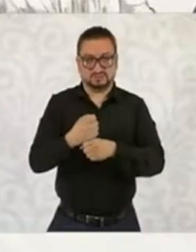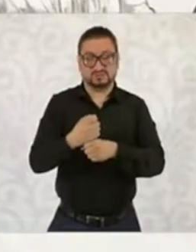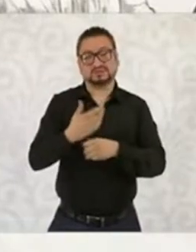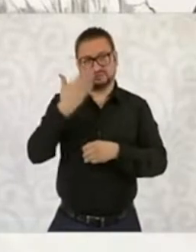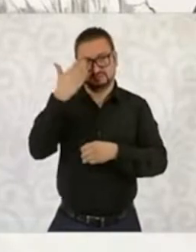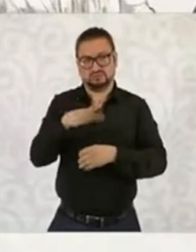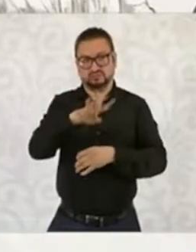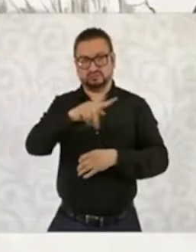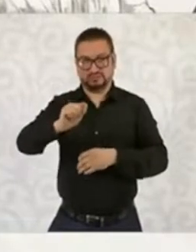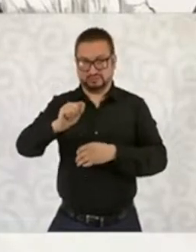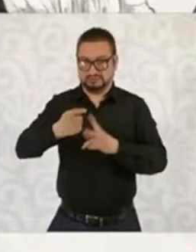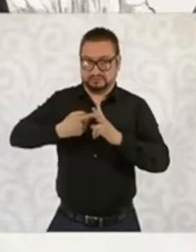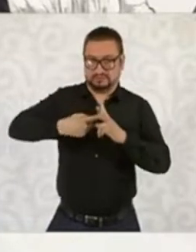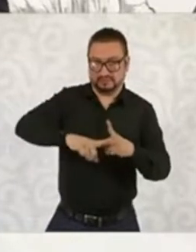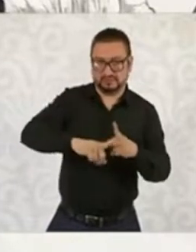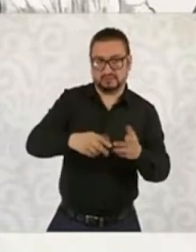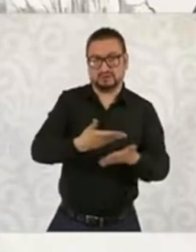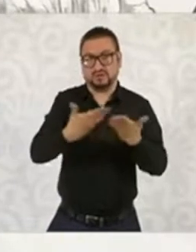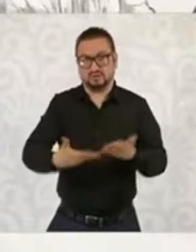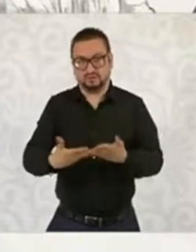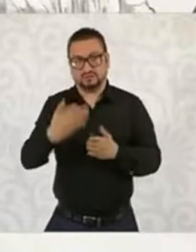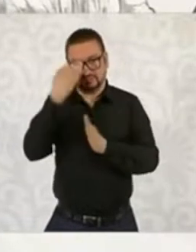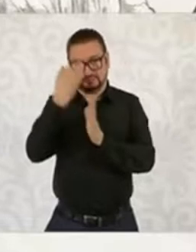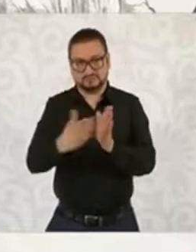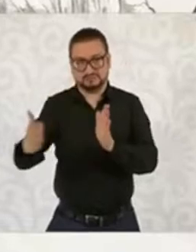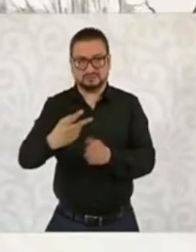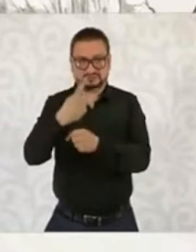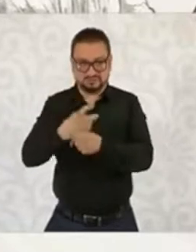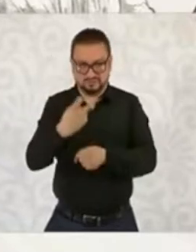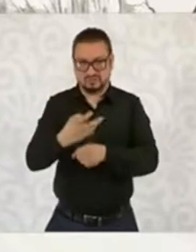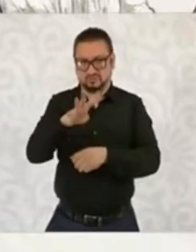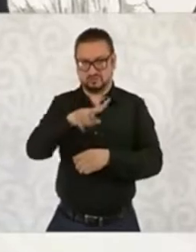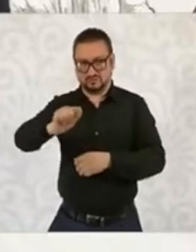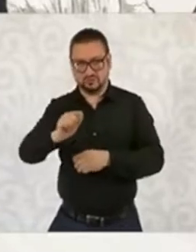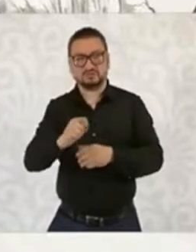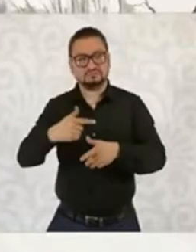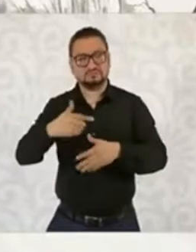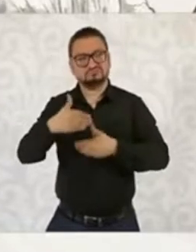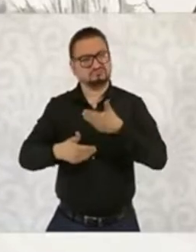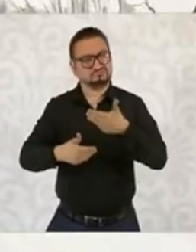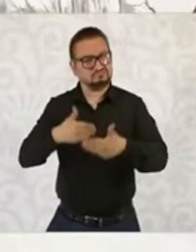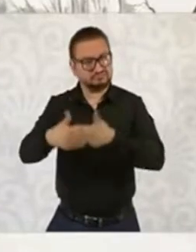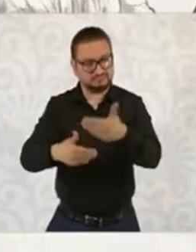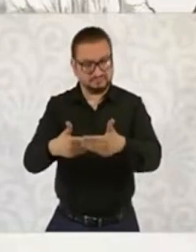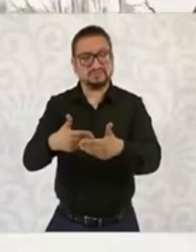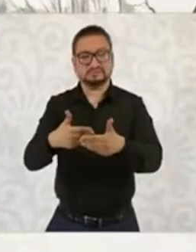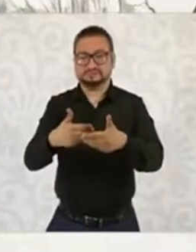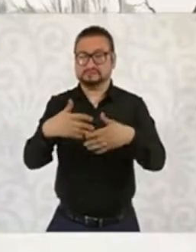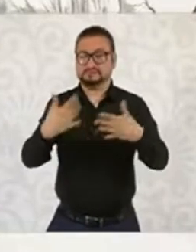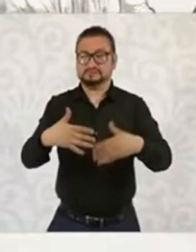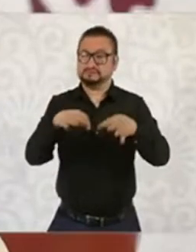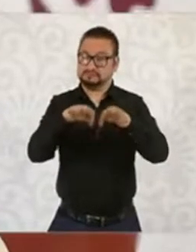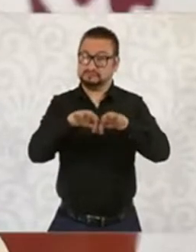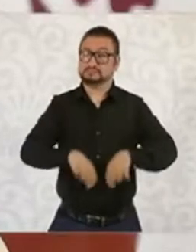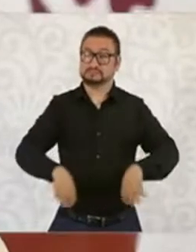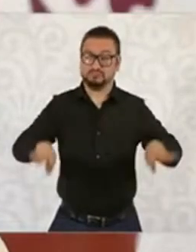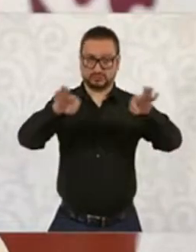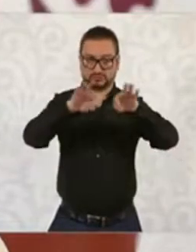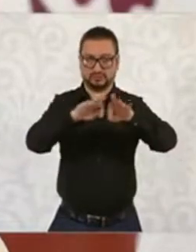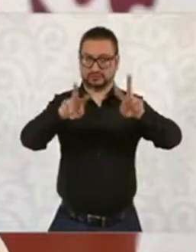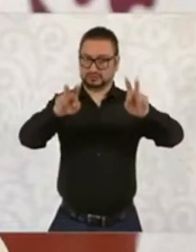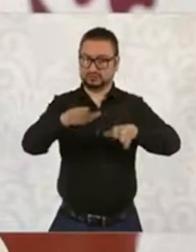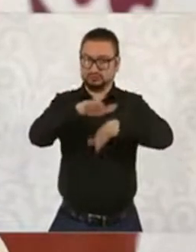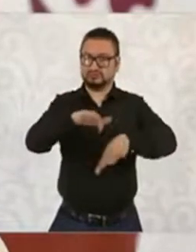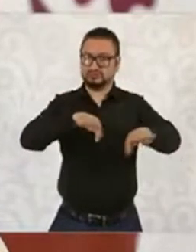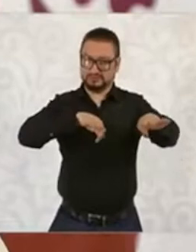de la transformación como en el segundo piso de la transformación, se han tenido avances muy importantes en materia